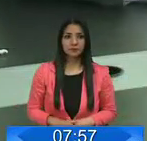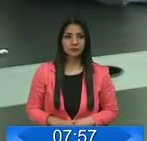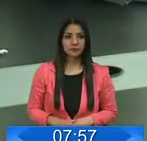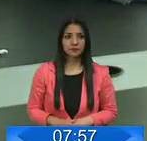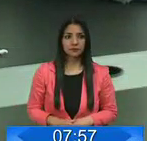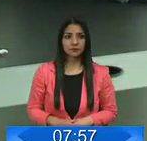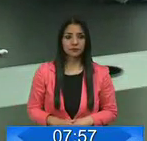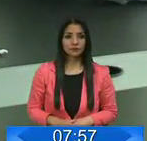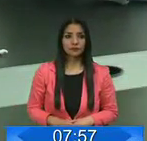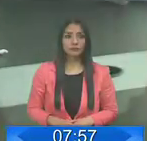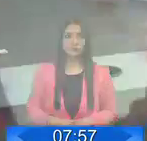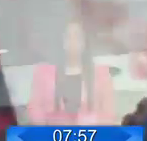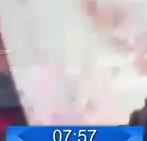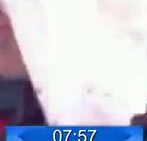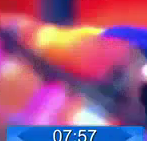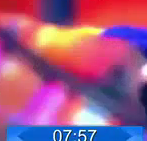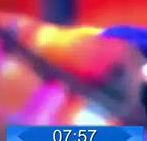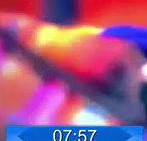Gallo.